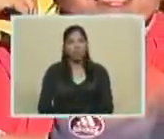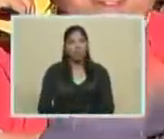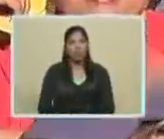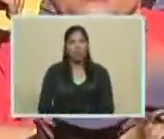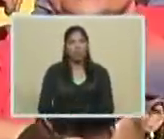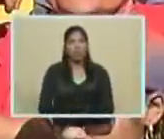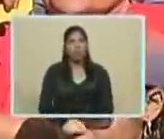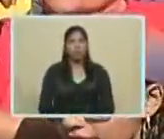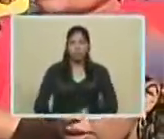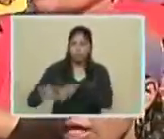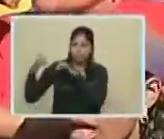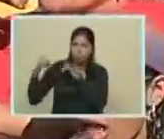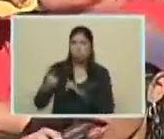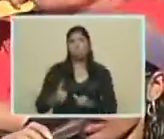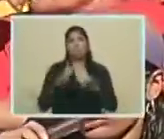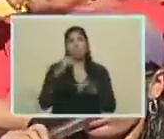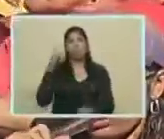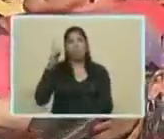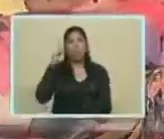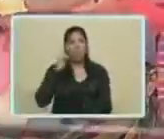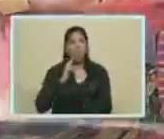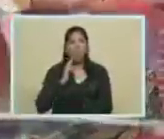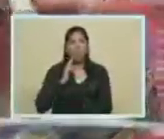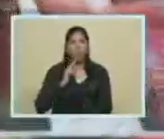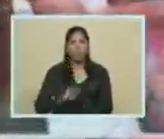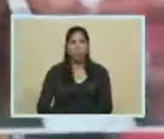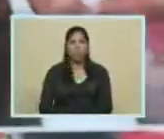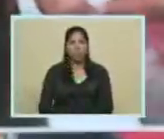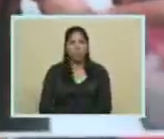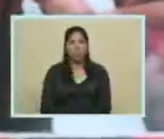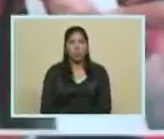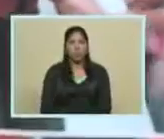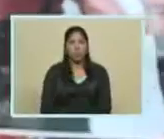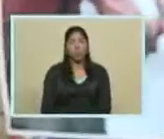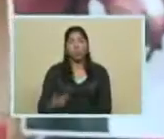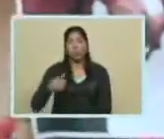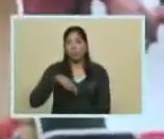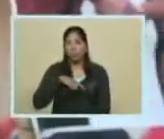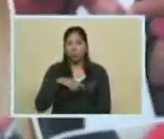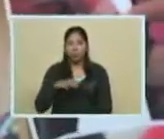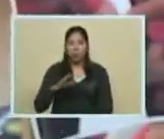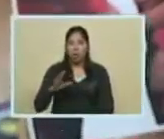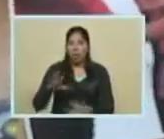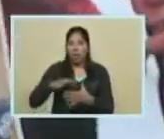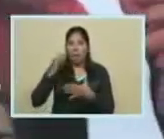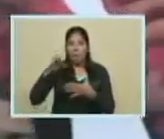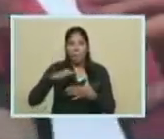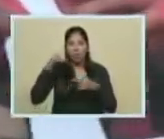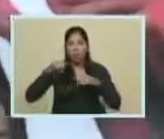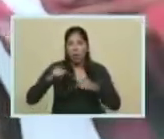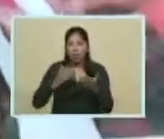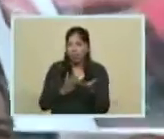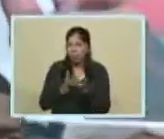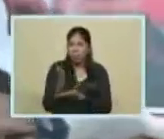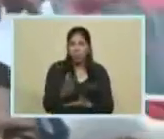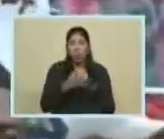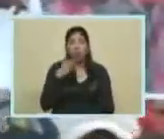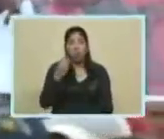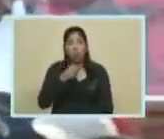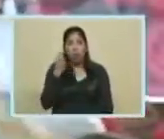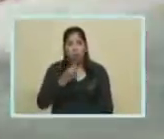hijo del Padre Libertador. Y somos el espíritu inmortal de esta juventud que